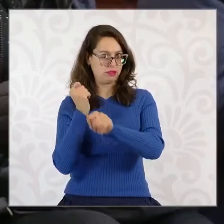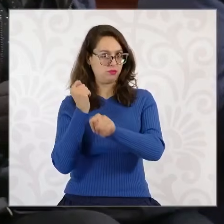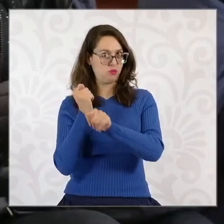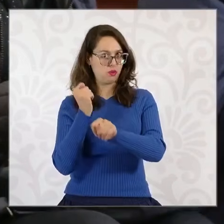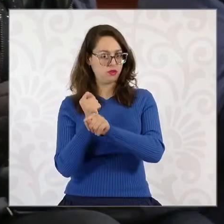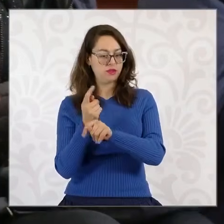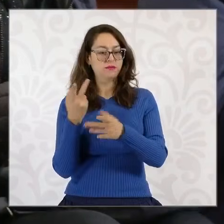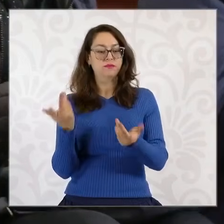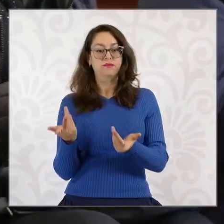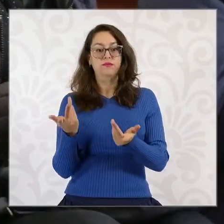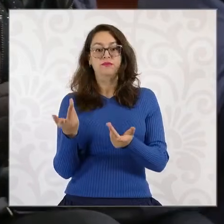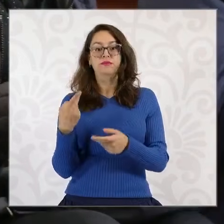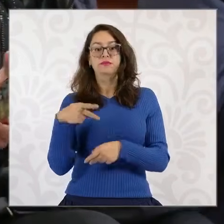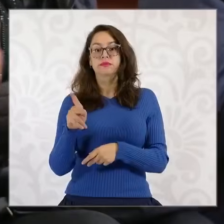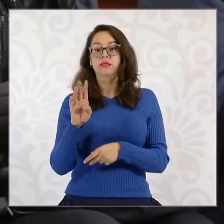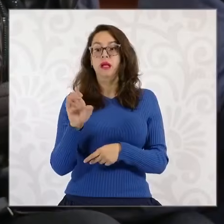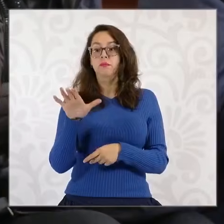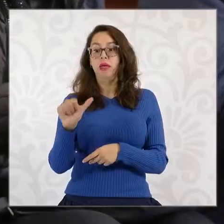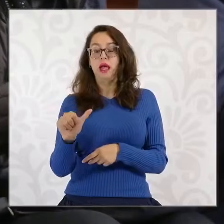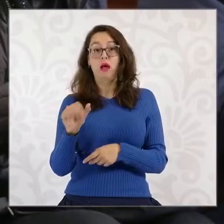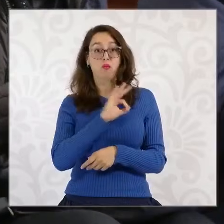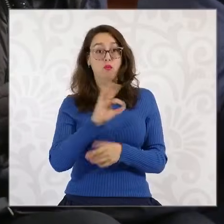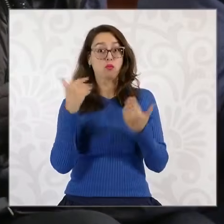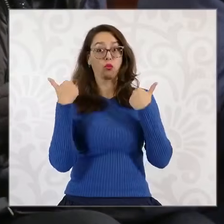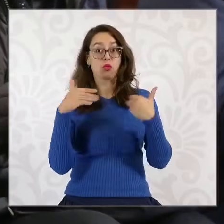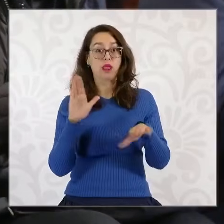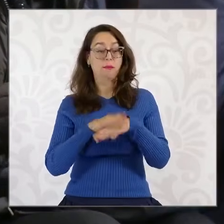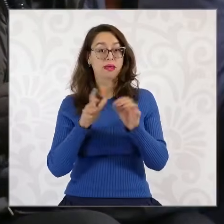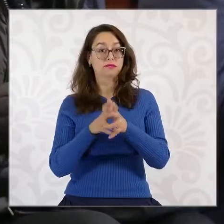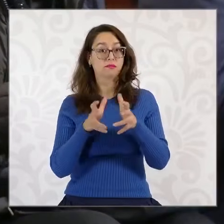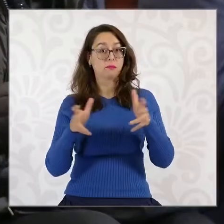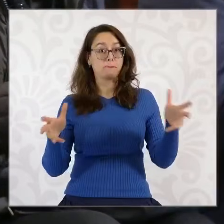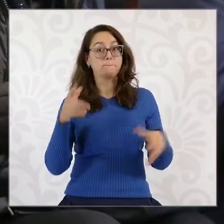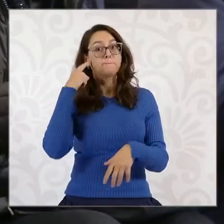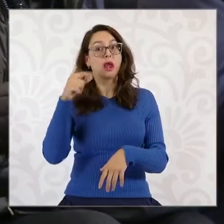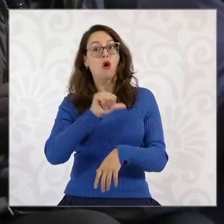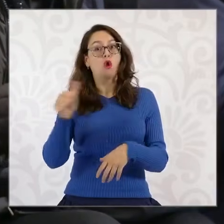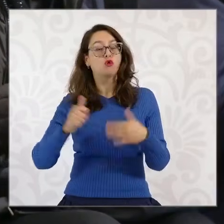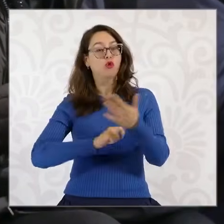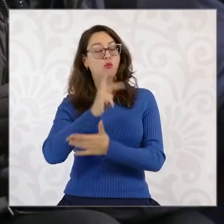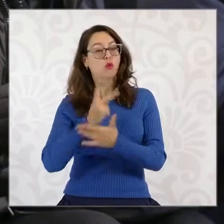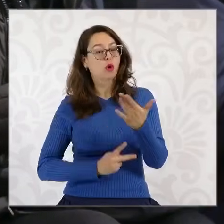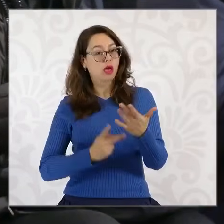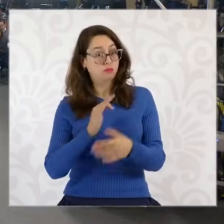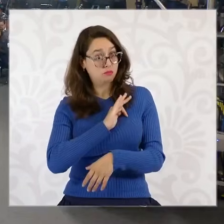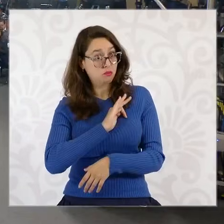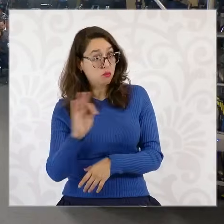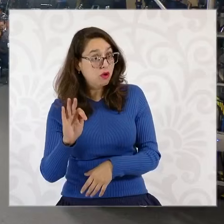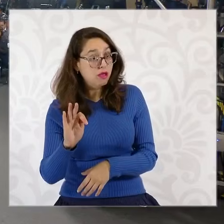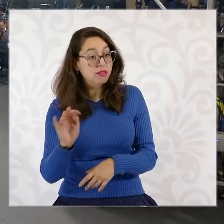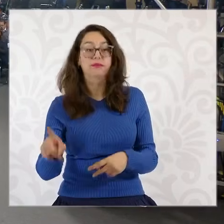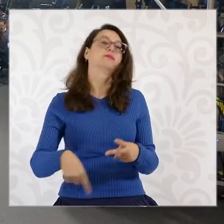becas pues son propensas a seguir ampliándose a otros programas. Y algo muy también específico